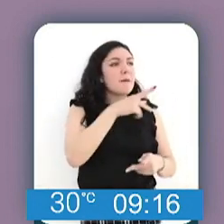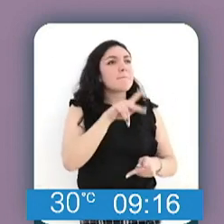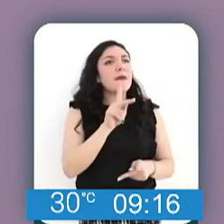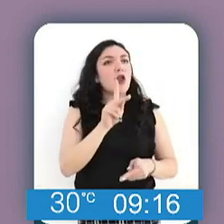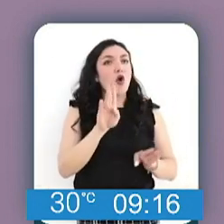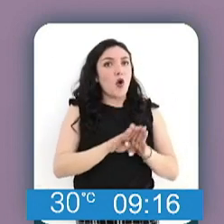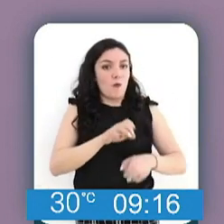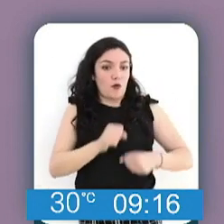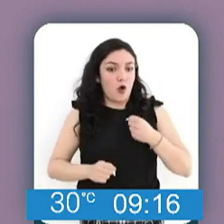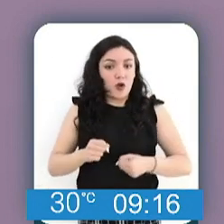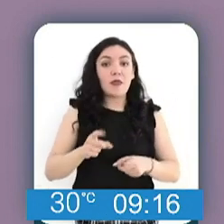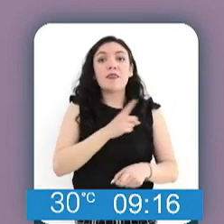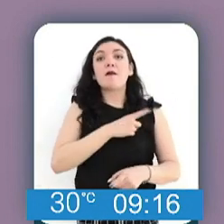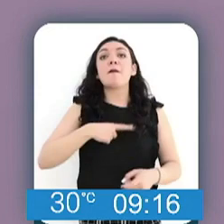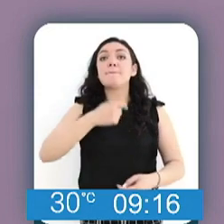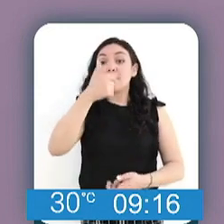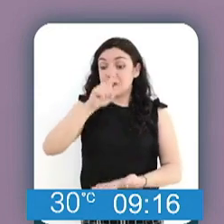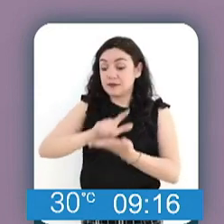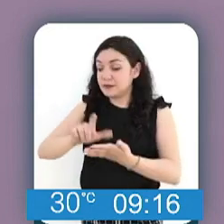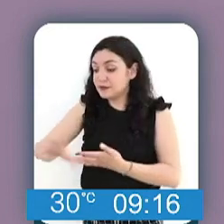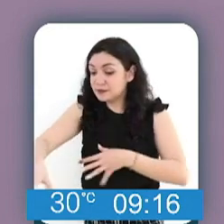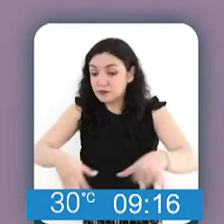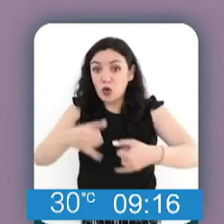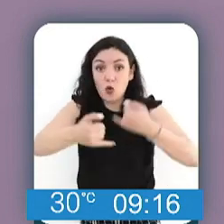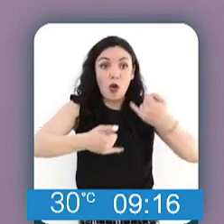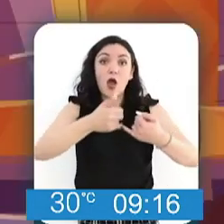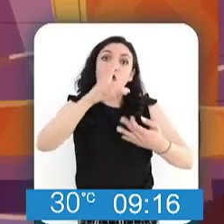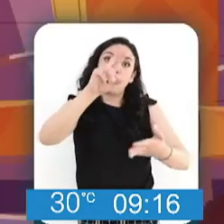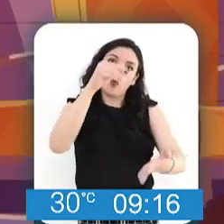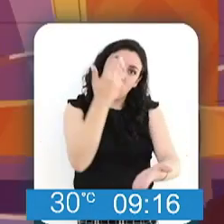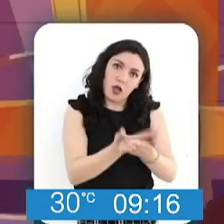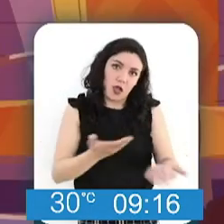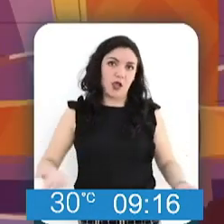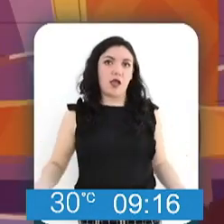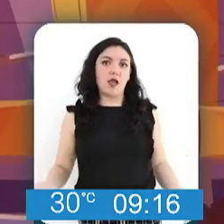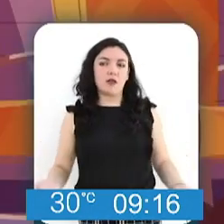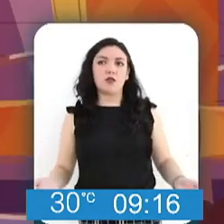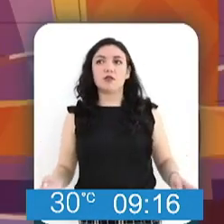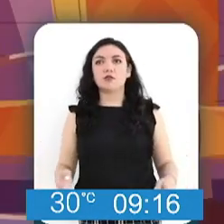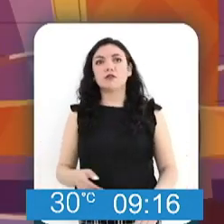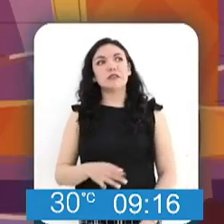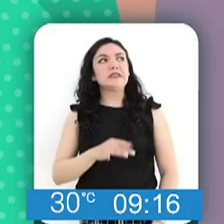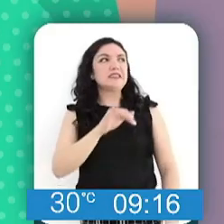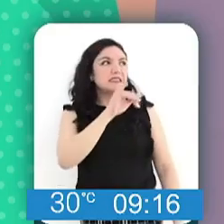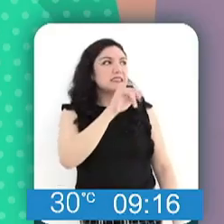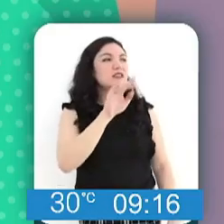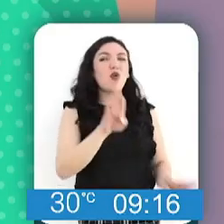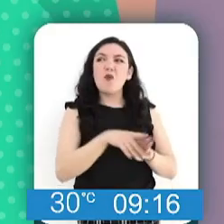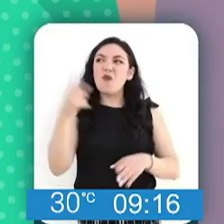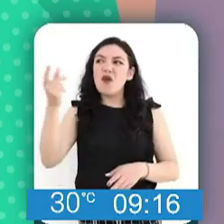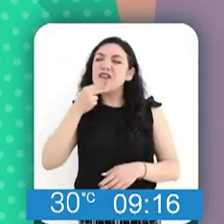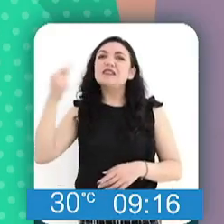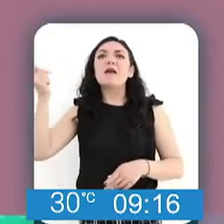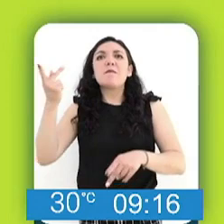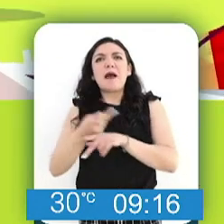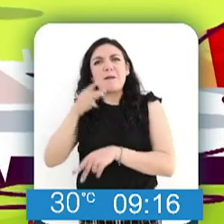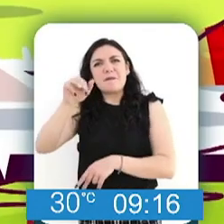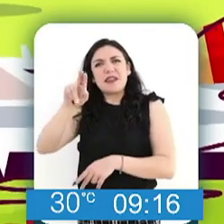correr, primero recojamos los juguetes del suelo para no tropezarnos. Como el hijo de Doña Mirna, pobre. ¿Qué le pasó,